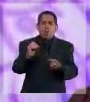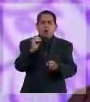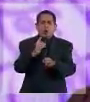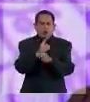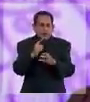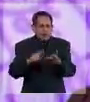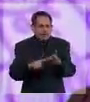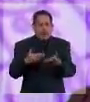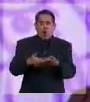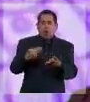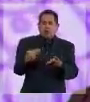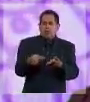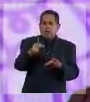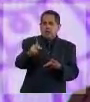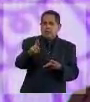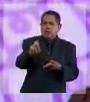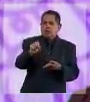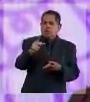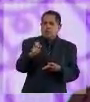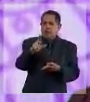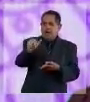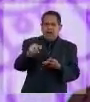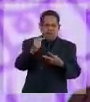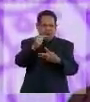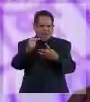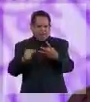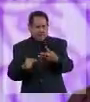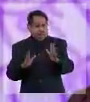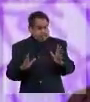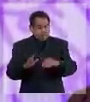llama Prospera. El Coneval reporta